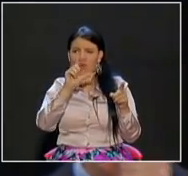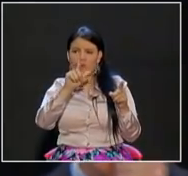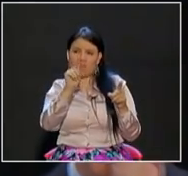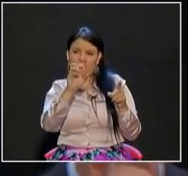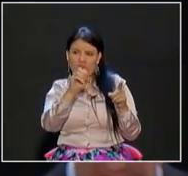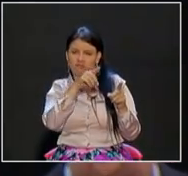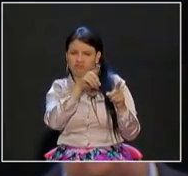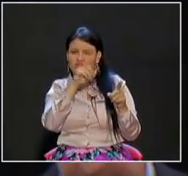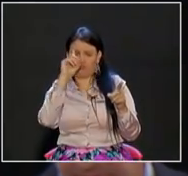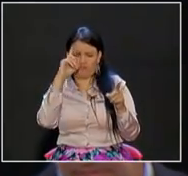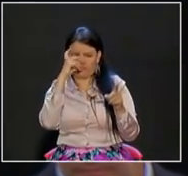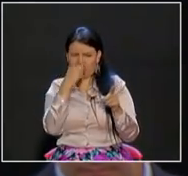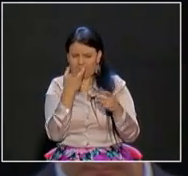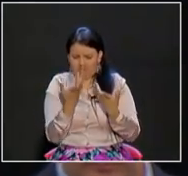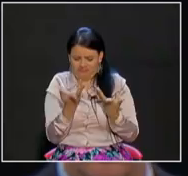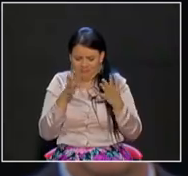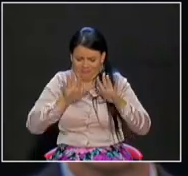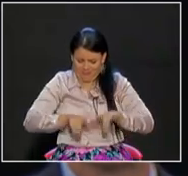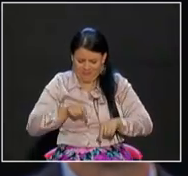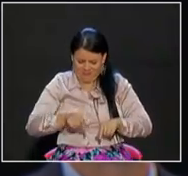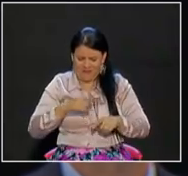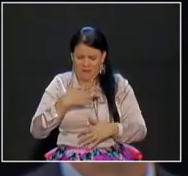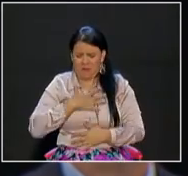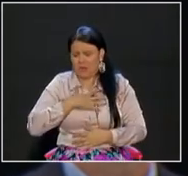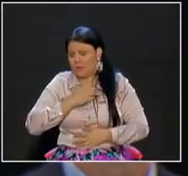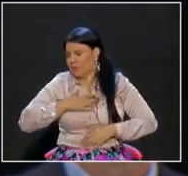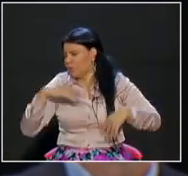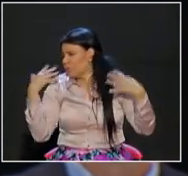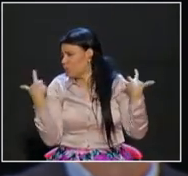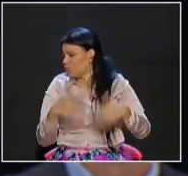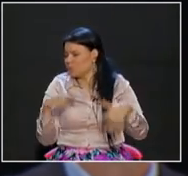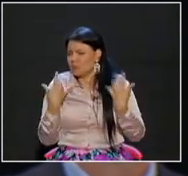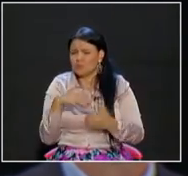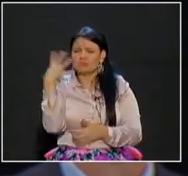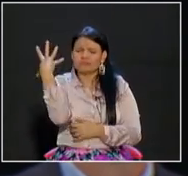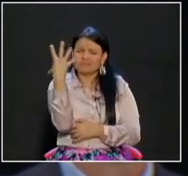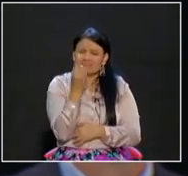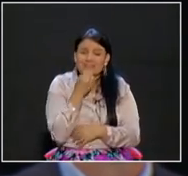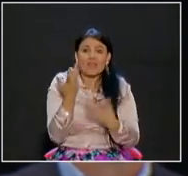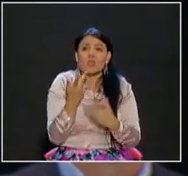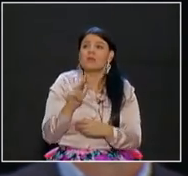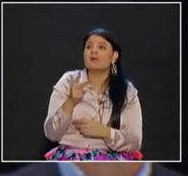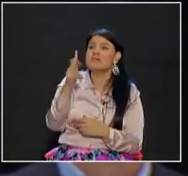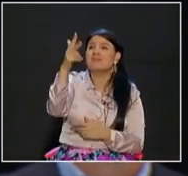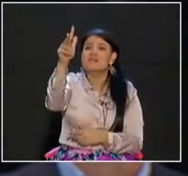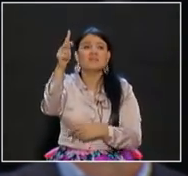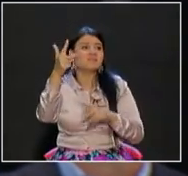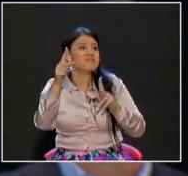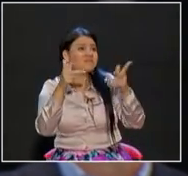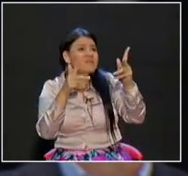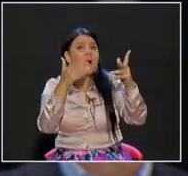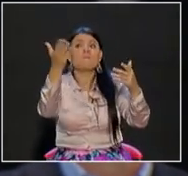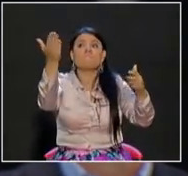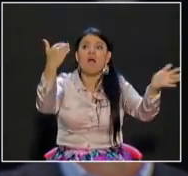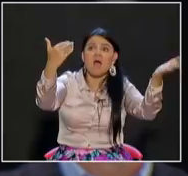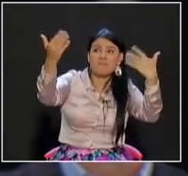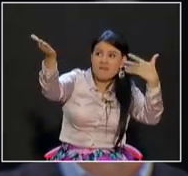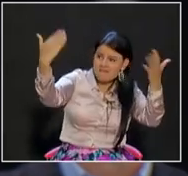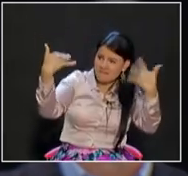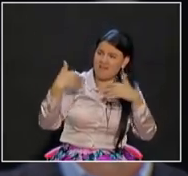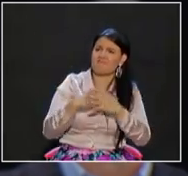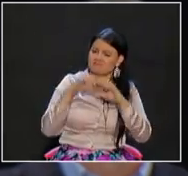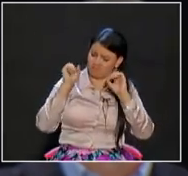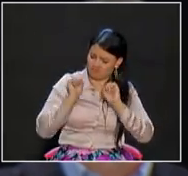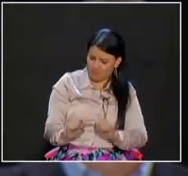ese escenario una oportunidad de enorme sobre todo en la región rural de convocar a una religión urbana